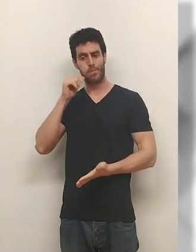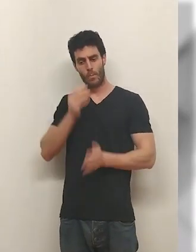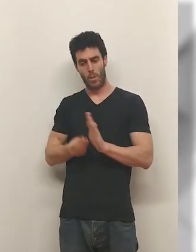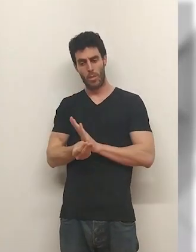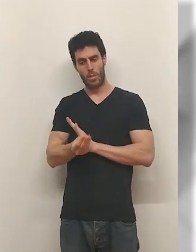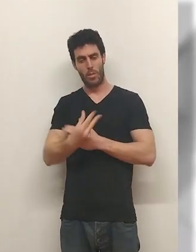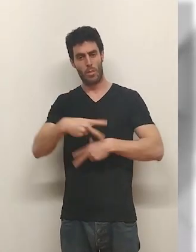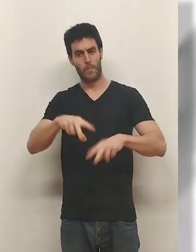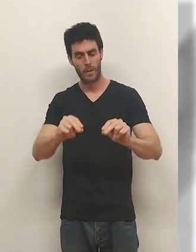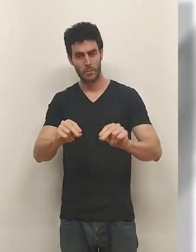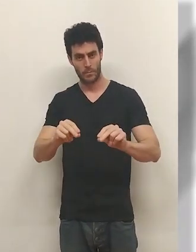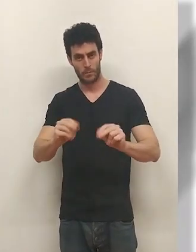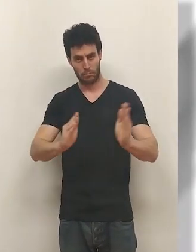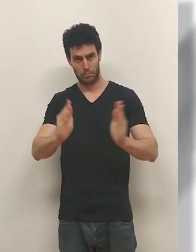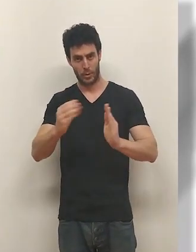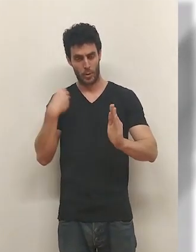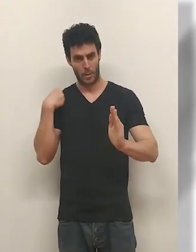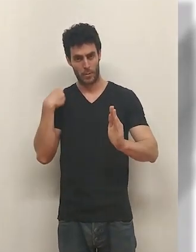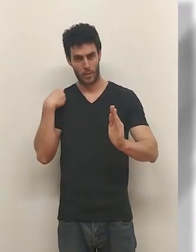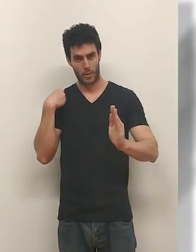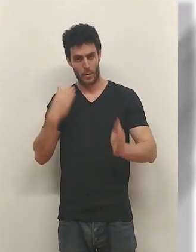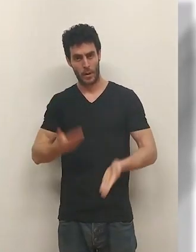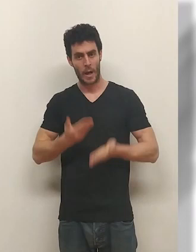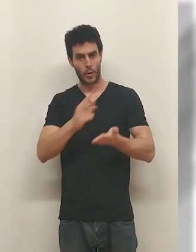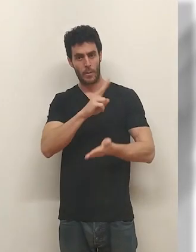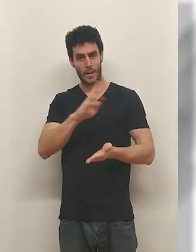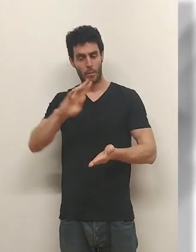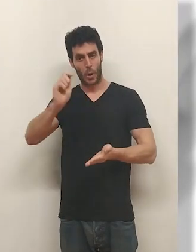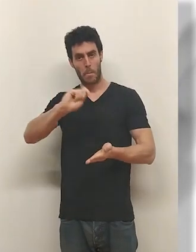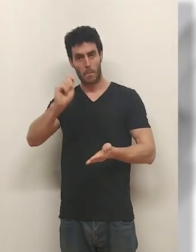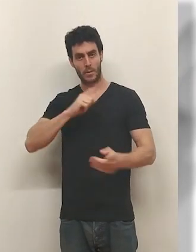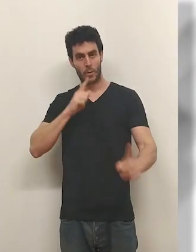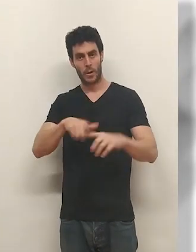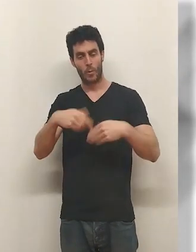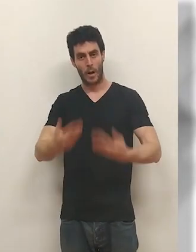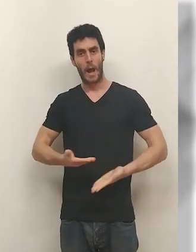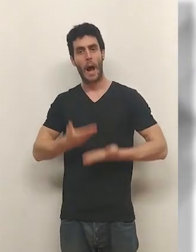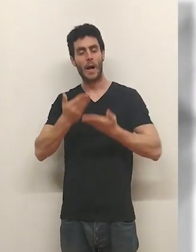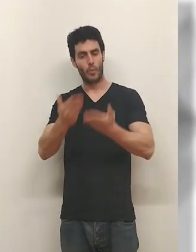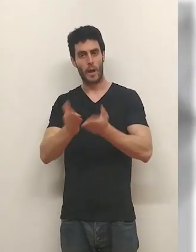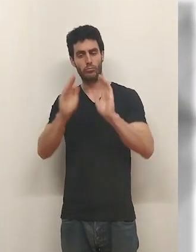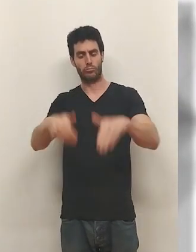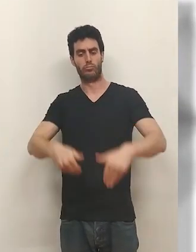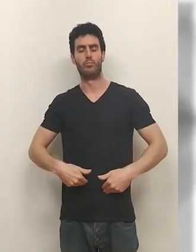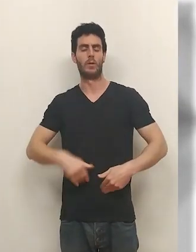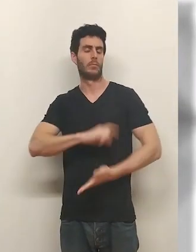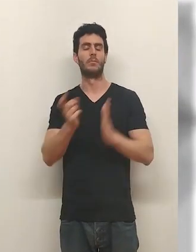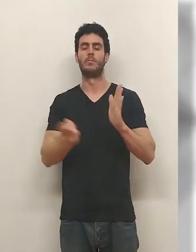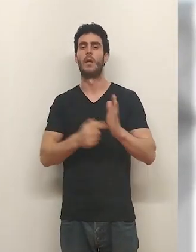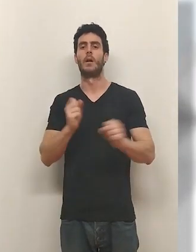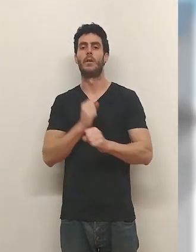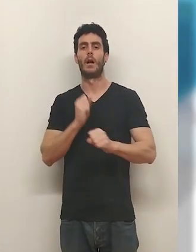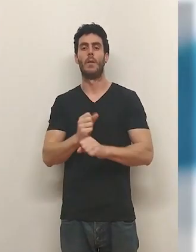periodo de maternidad con ayudas durante 24 meses para favorecer esa reincorporación plena a su actividad